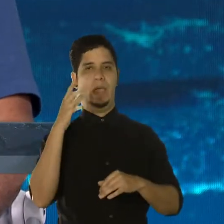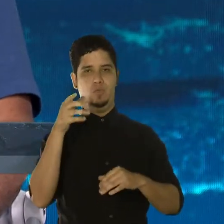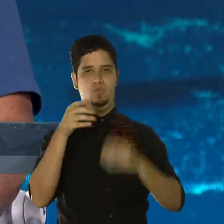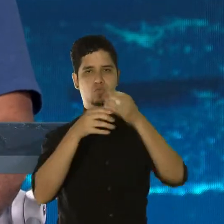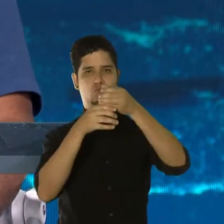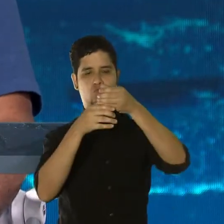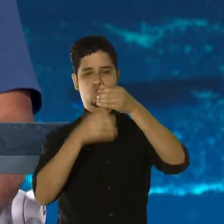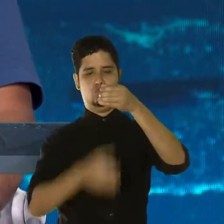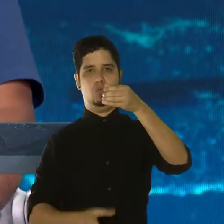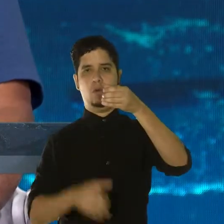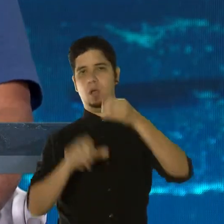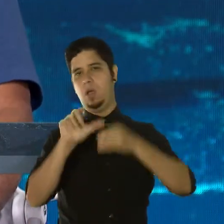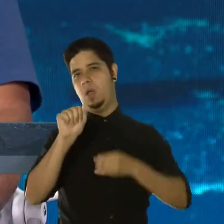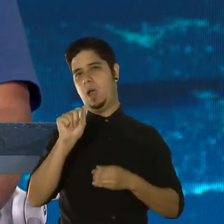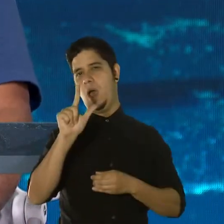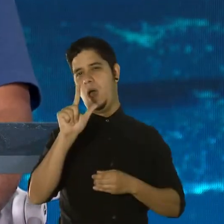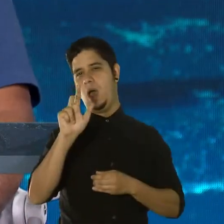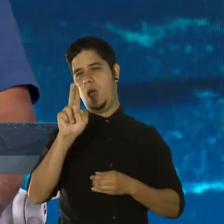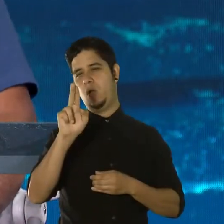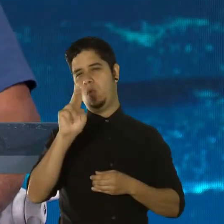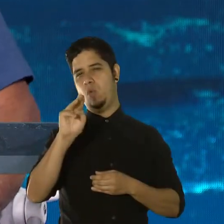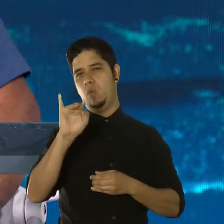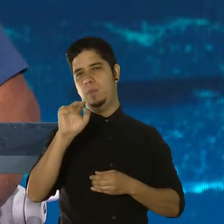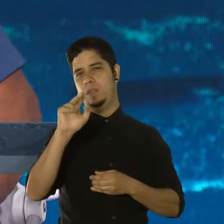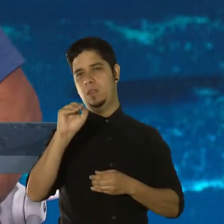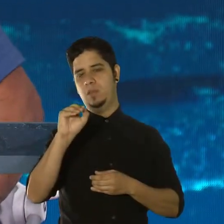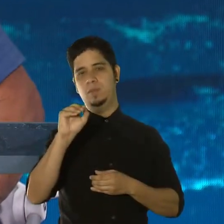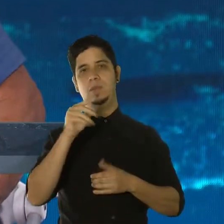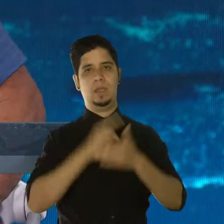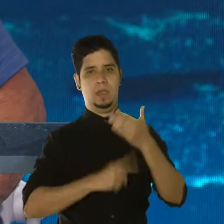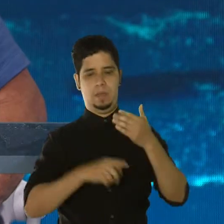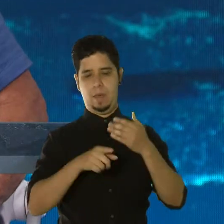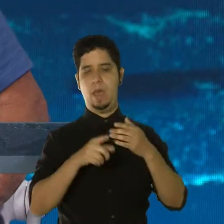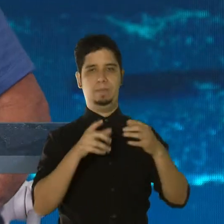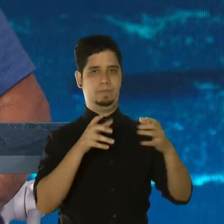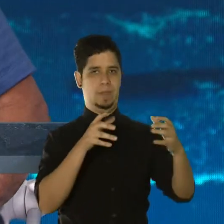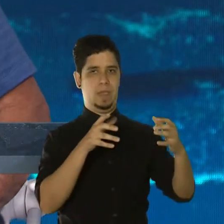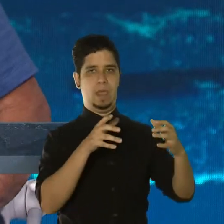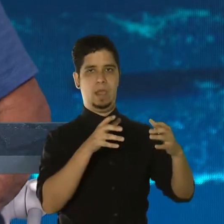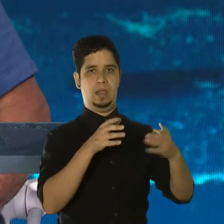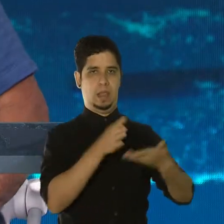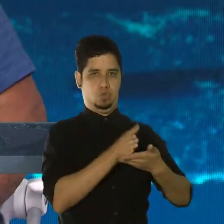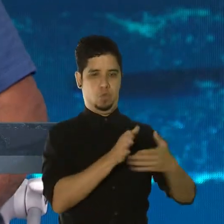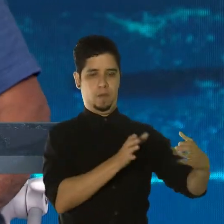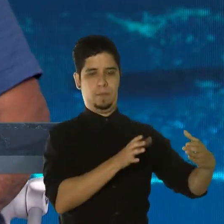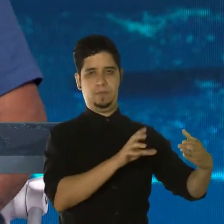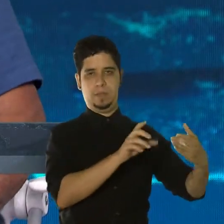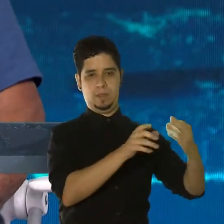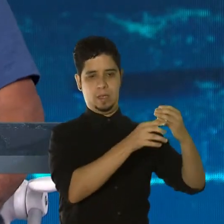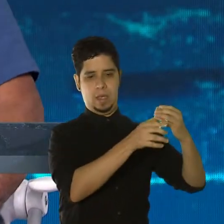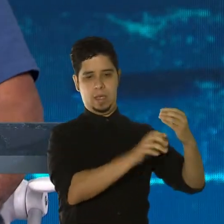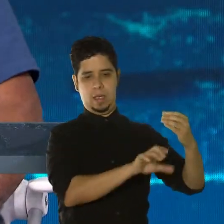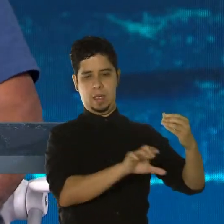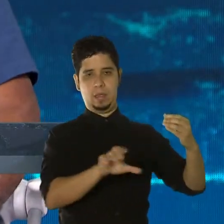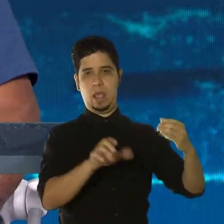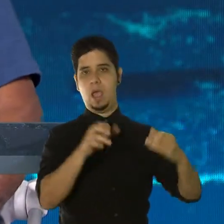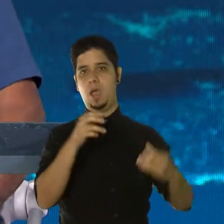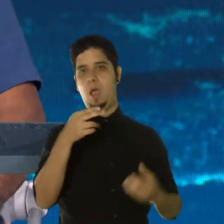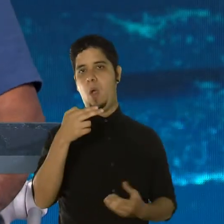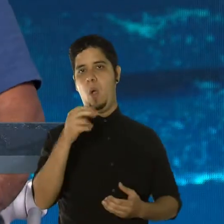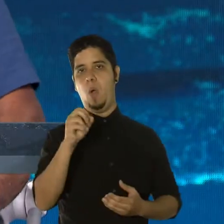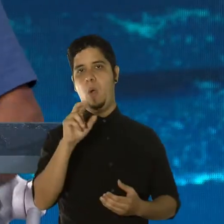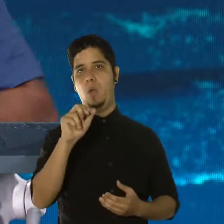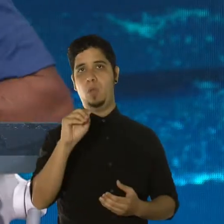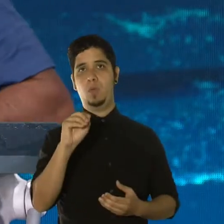viene del tren de la estufa que baja hasta el horno, hasta el horno, eso